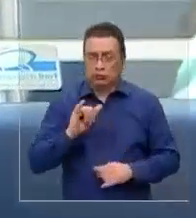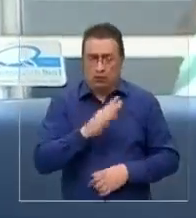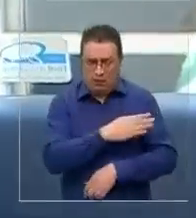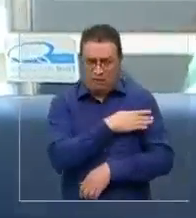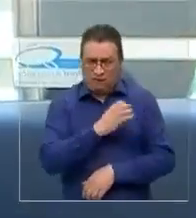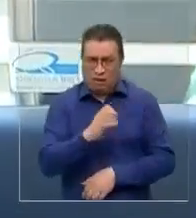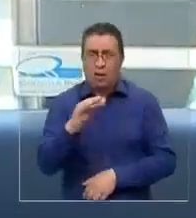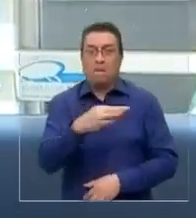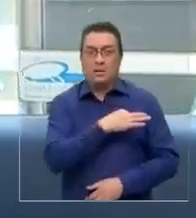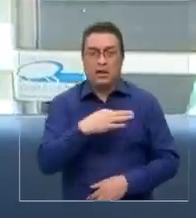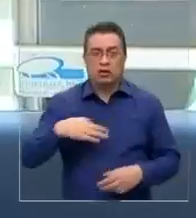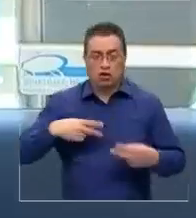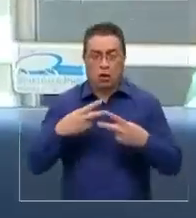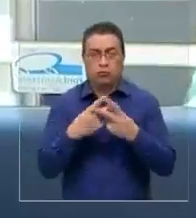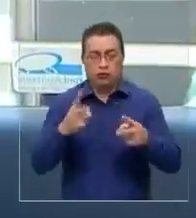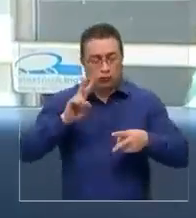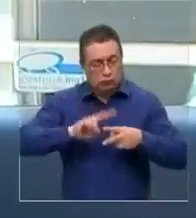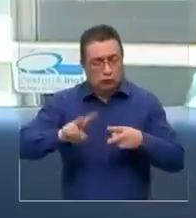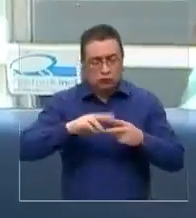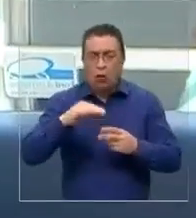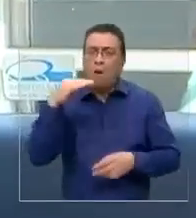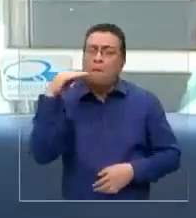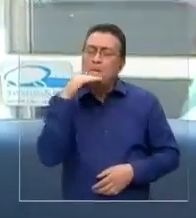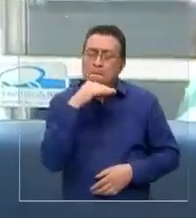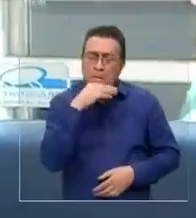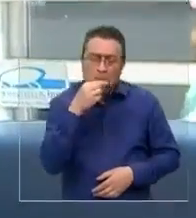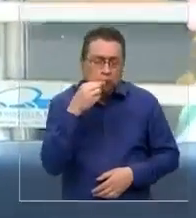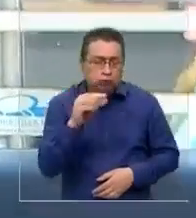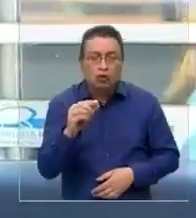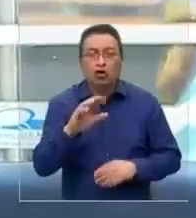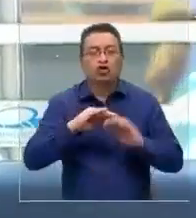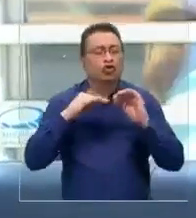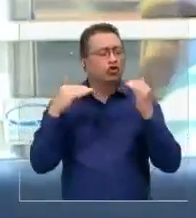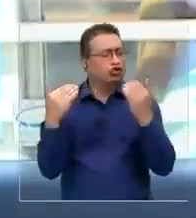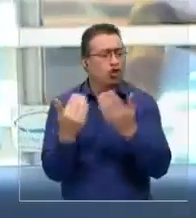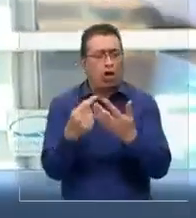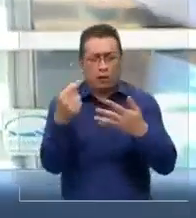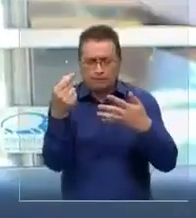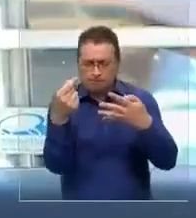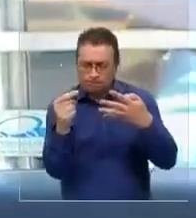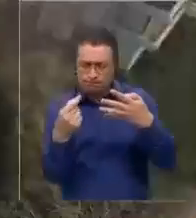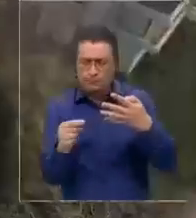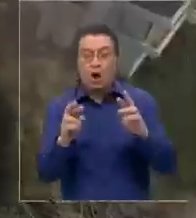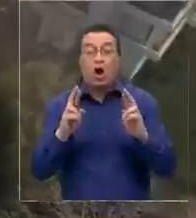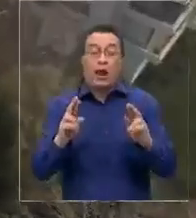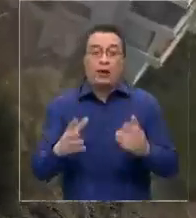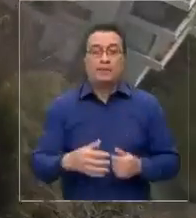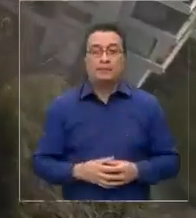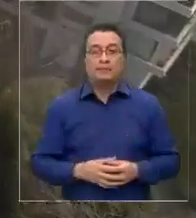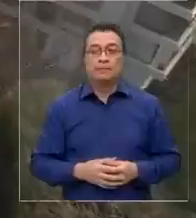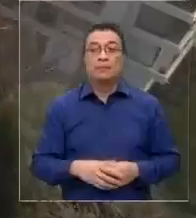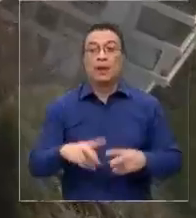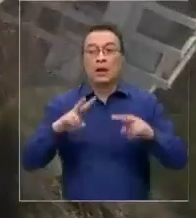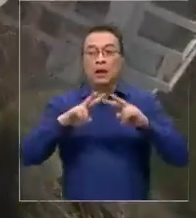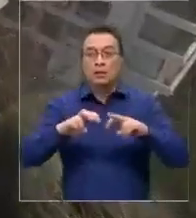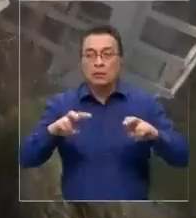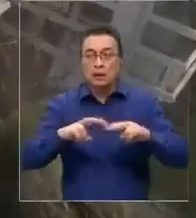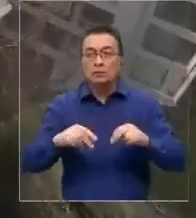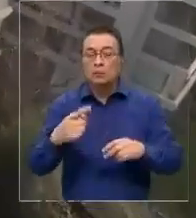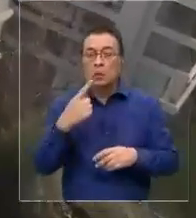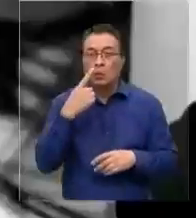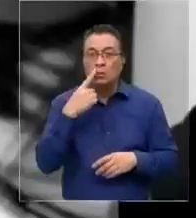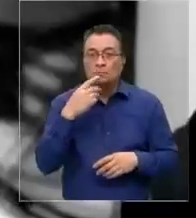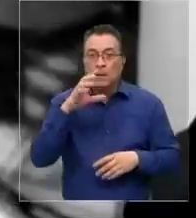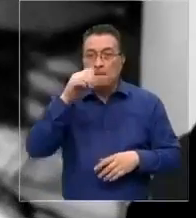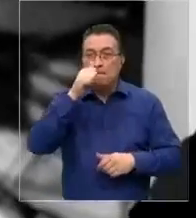el Ministerio Público pueda resolver lo más pronto posible todo y que todo salga como esperamos. Pero la investigación ha puesto a prueba